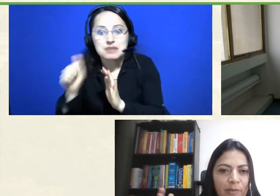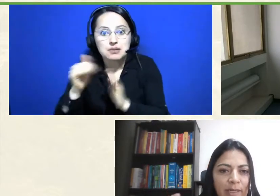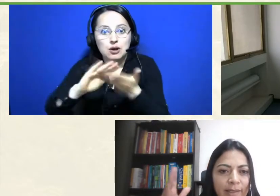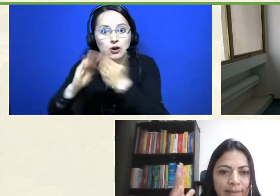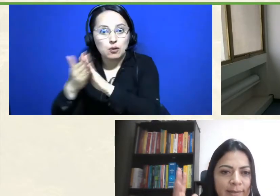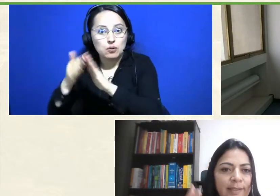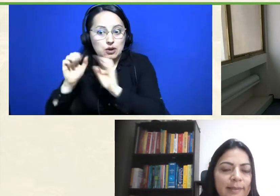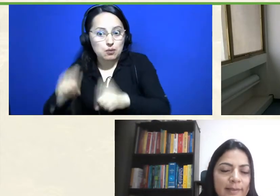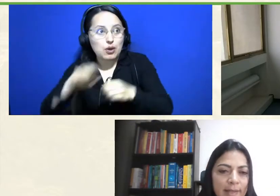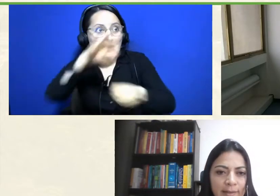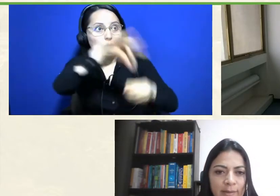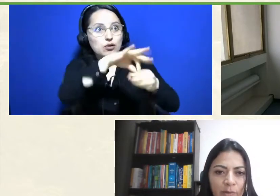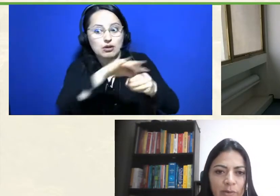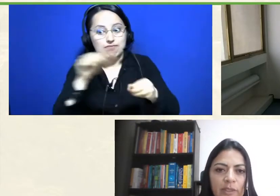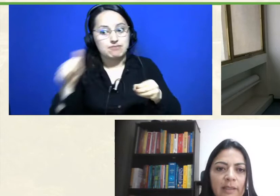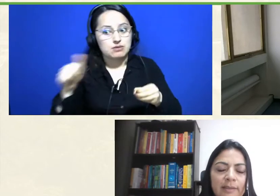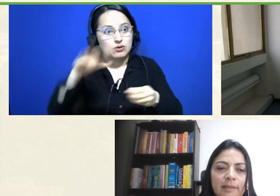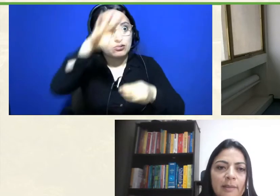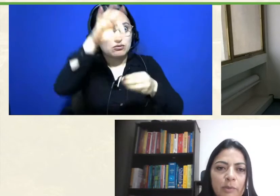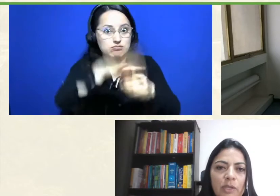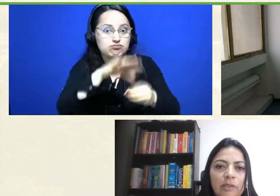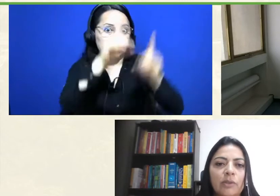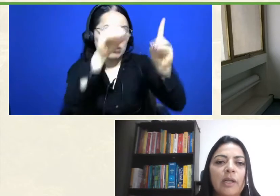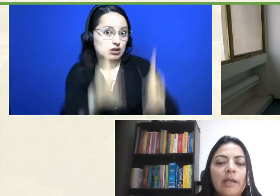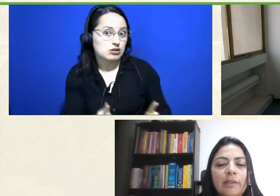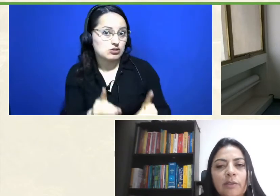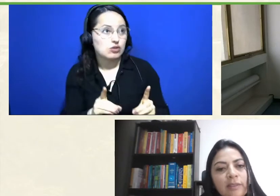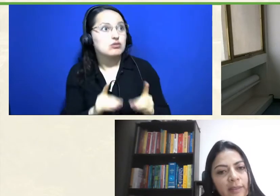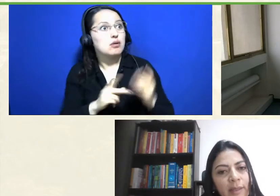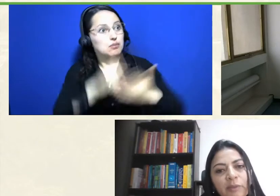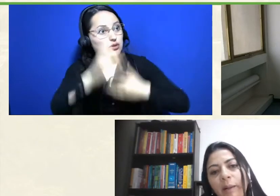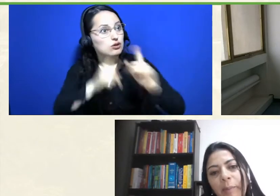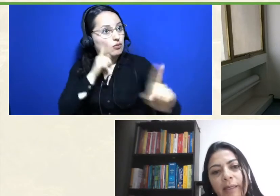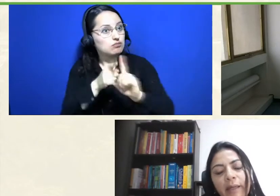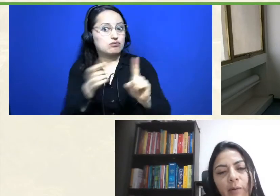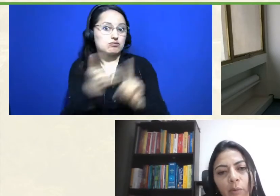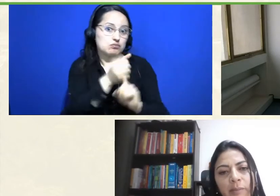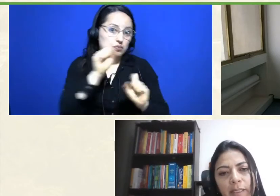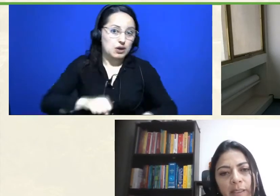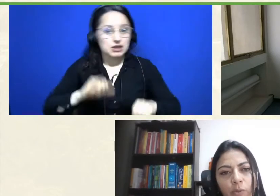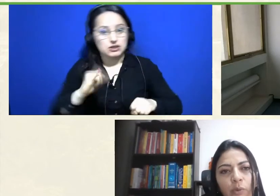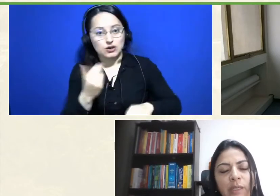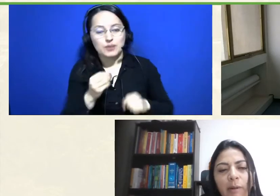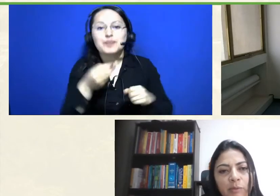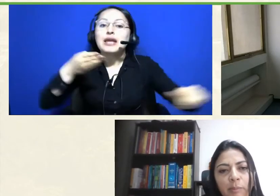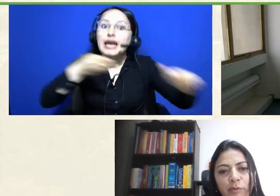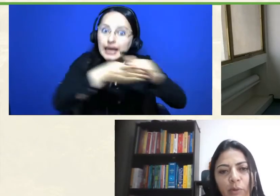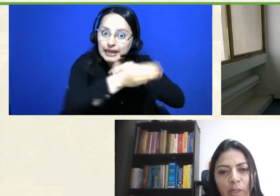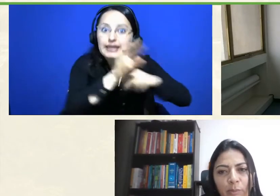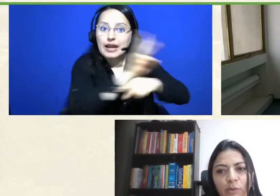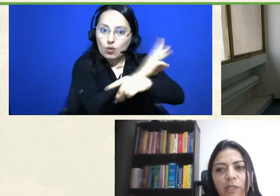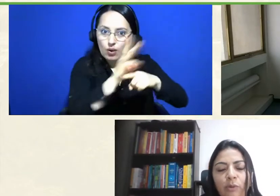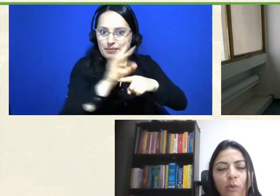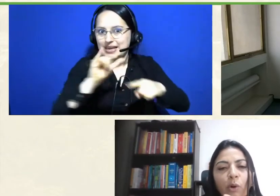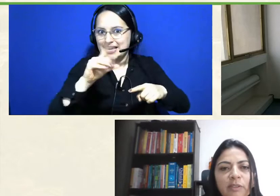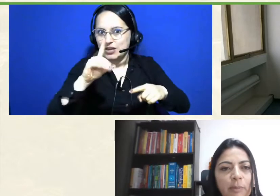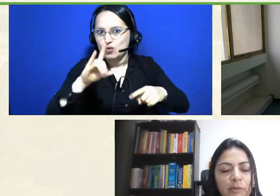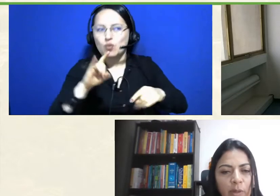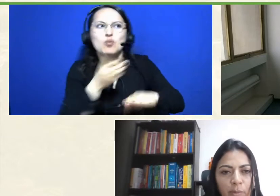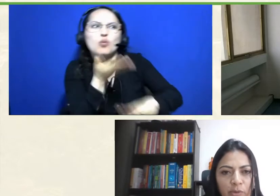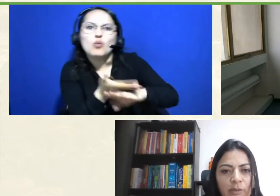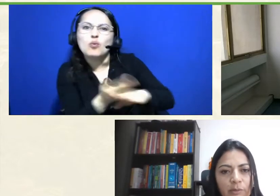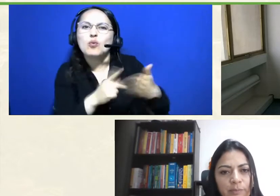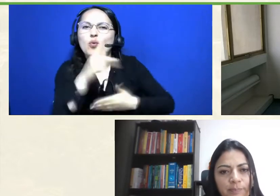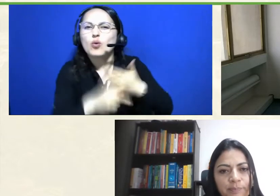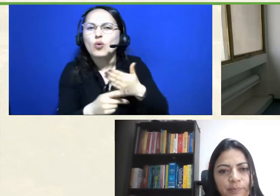hasta el final, decide si se hace o no se hace ese proyecto. Entonces, entramos a la página web del IDU y vamos a postular un proyecto. ¿Cómo se